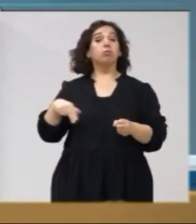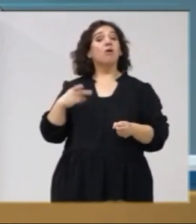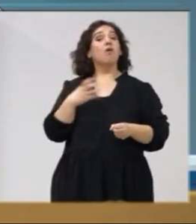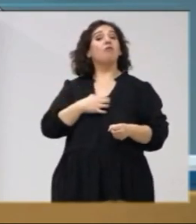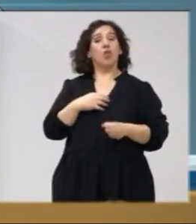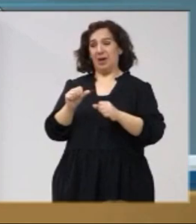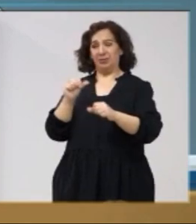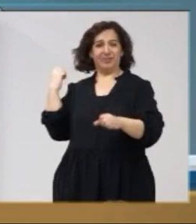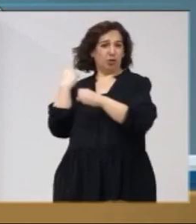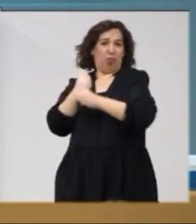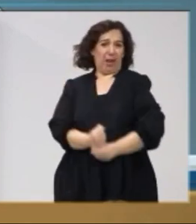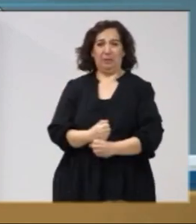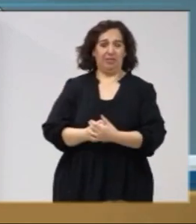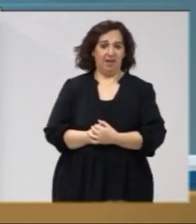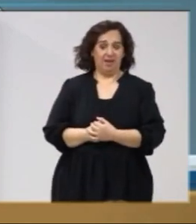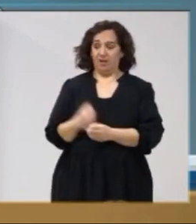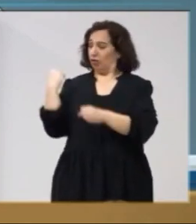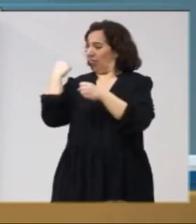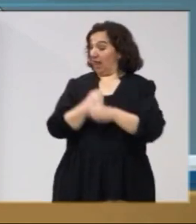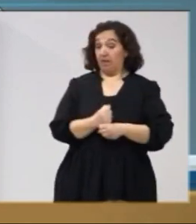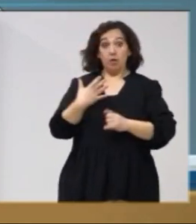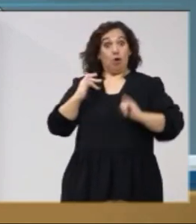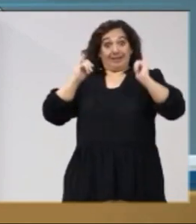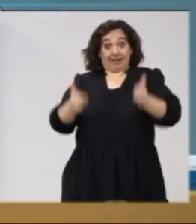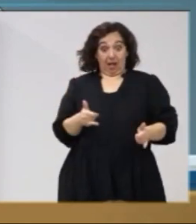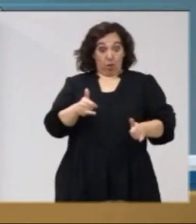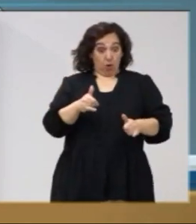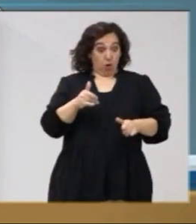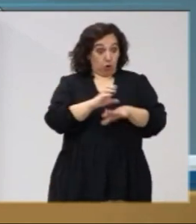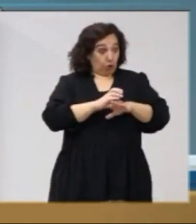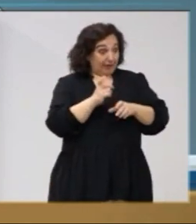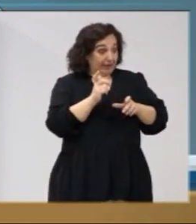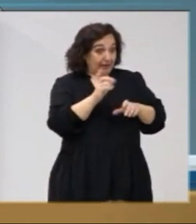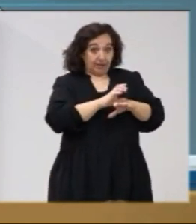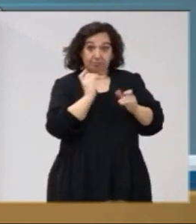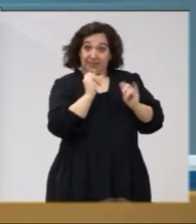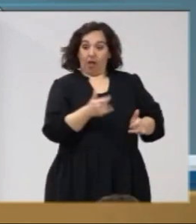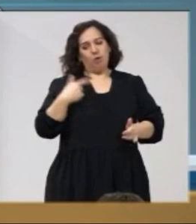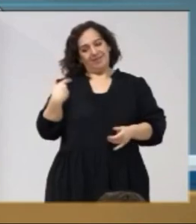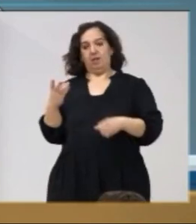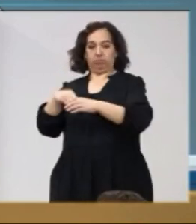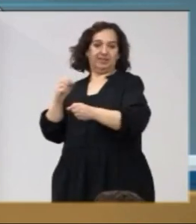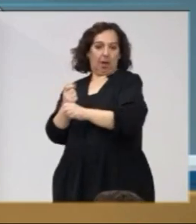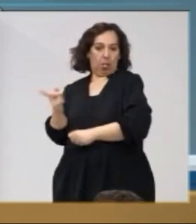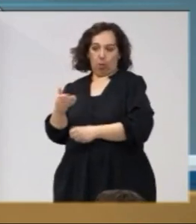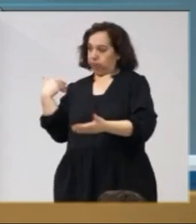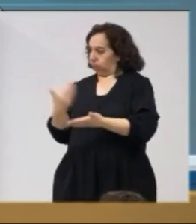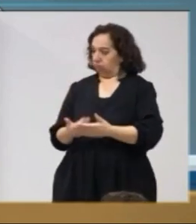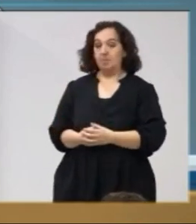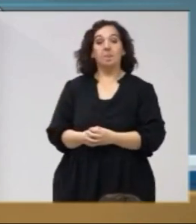de toda la vida. Ya estaba allí cuando yo llegué a esta consejería y su